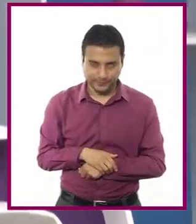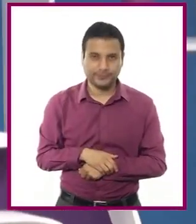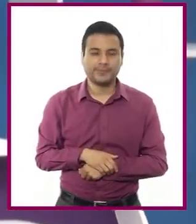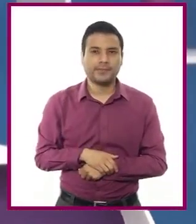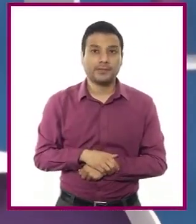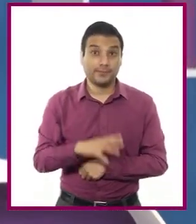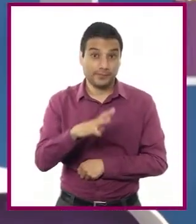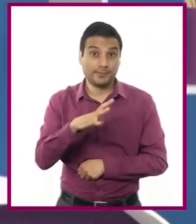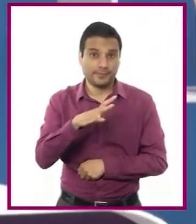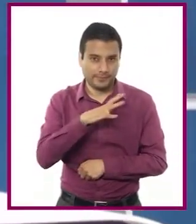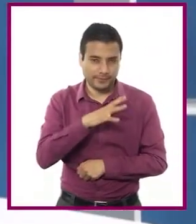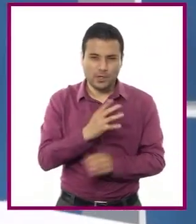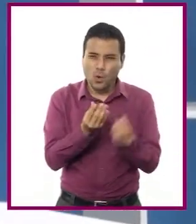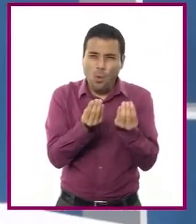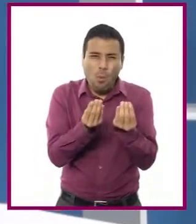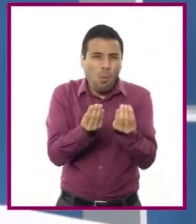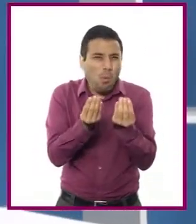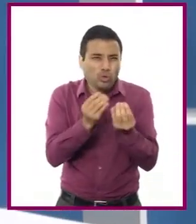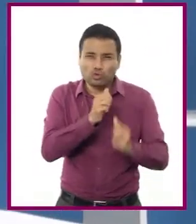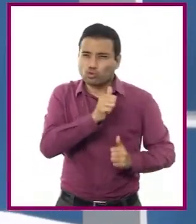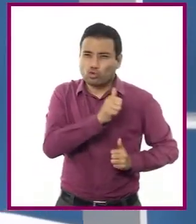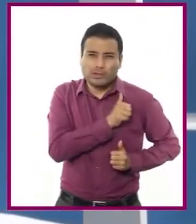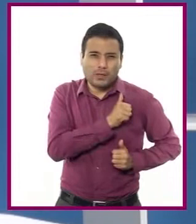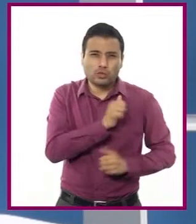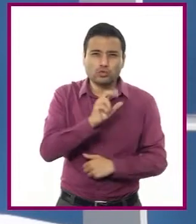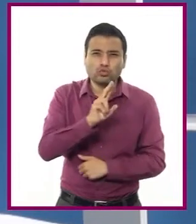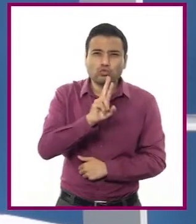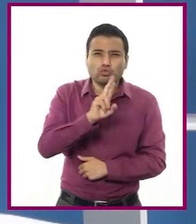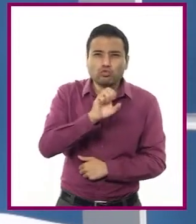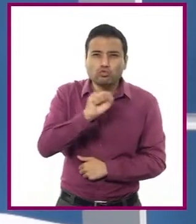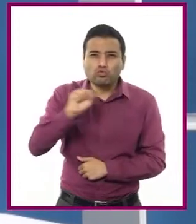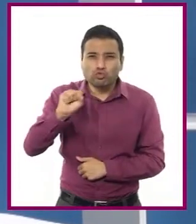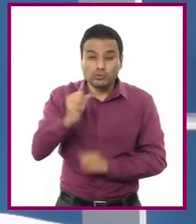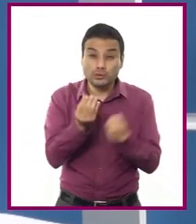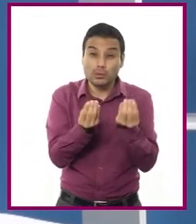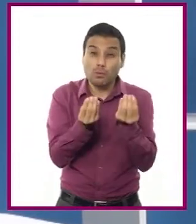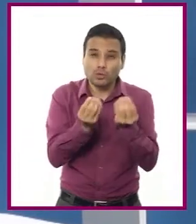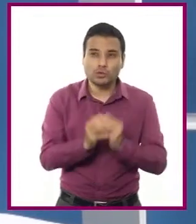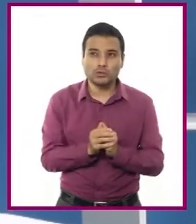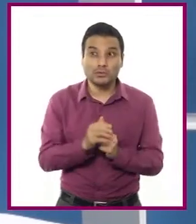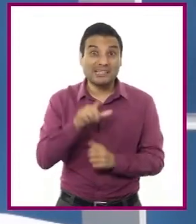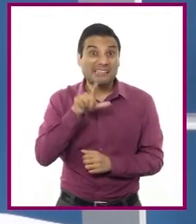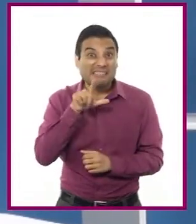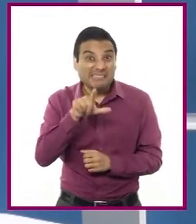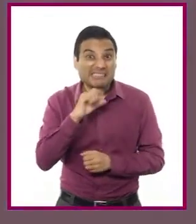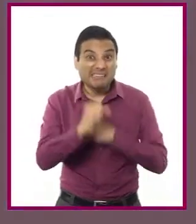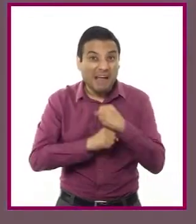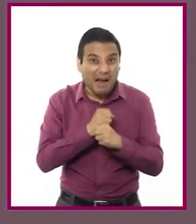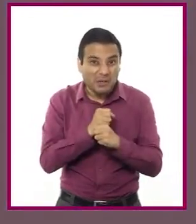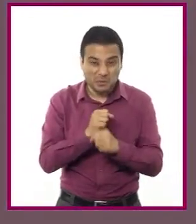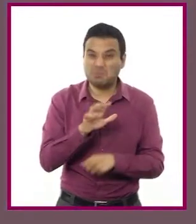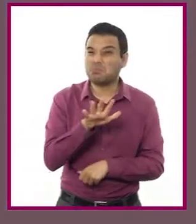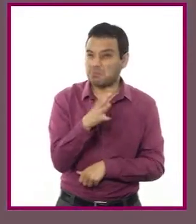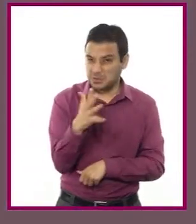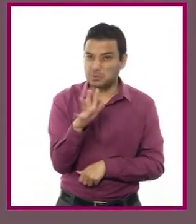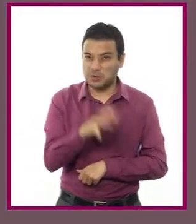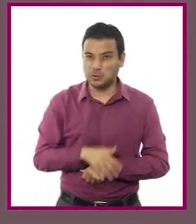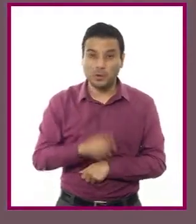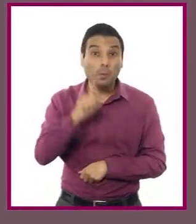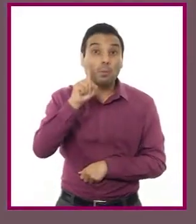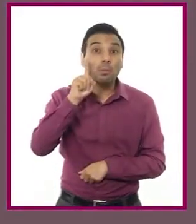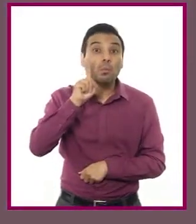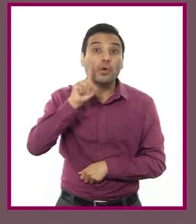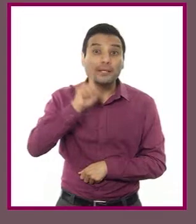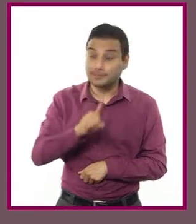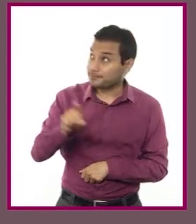manera directa miles de soldados soviéticos, muchos de ellos de apenas 17 años. La periodista y